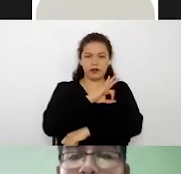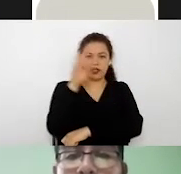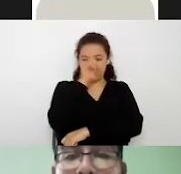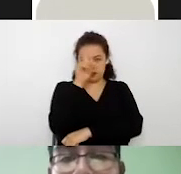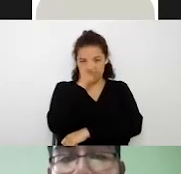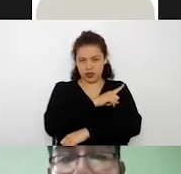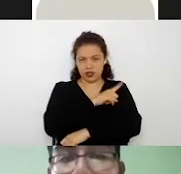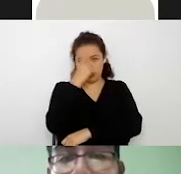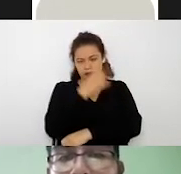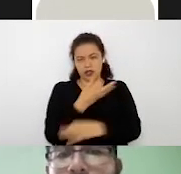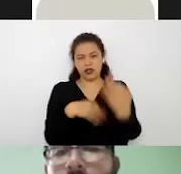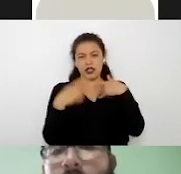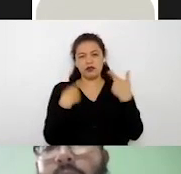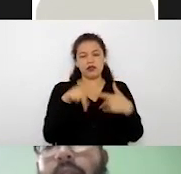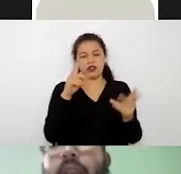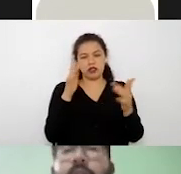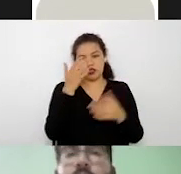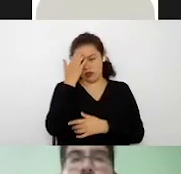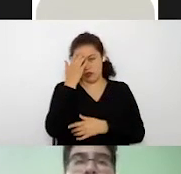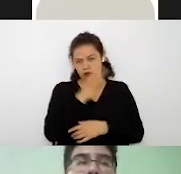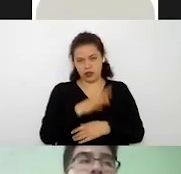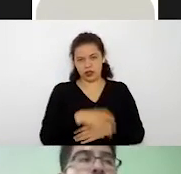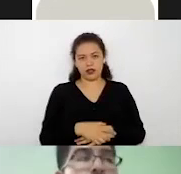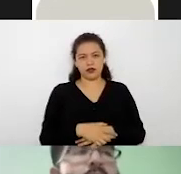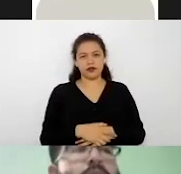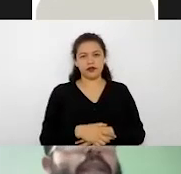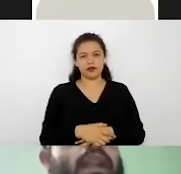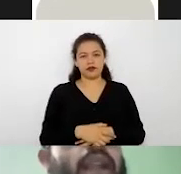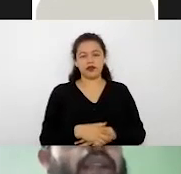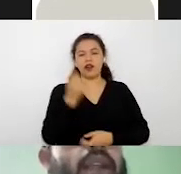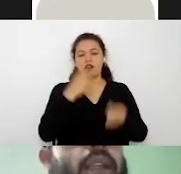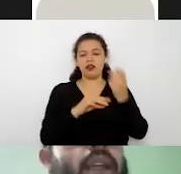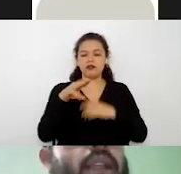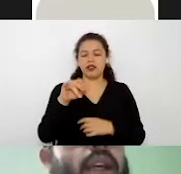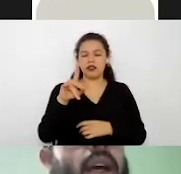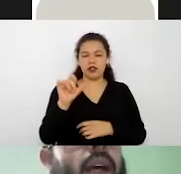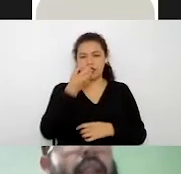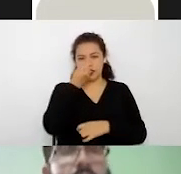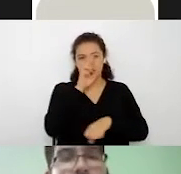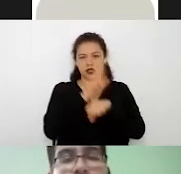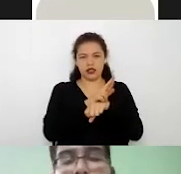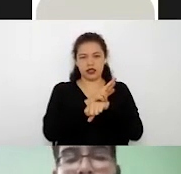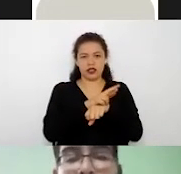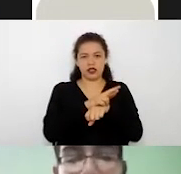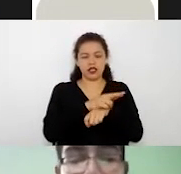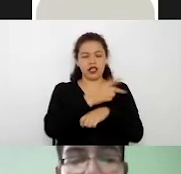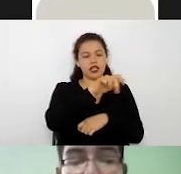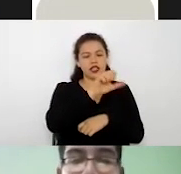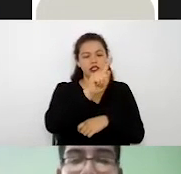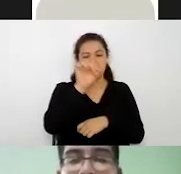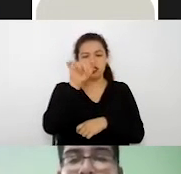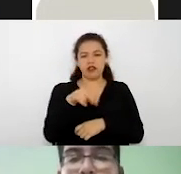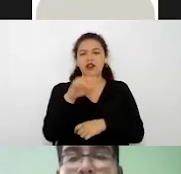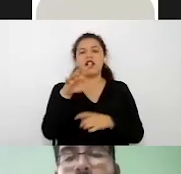esté al alcance del público? Hay manuales que están en la Secretaría de Gestión Integral de Riesgos